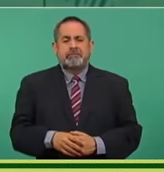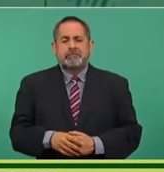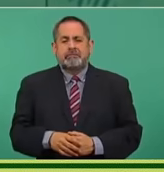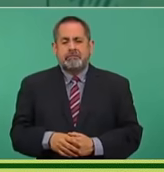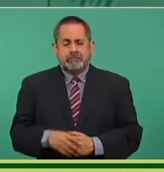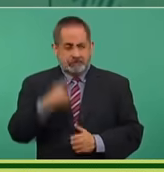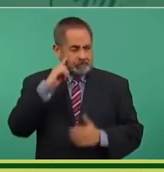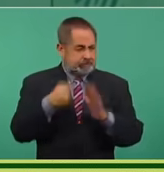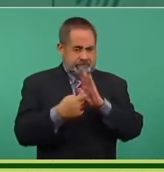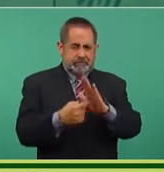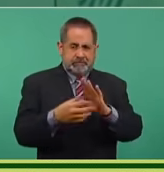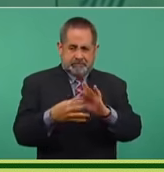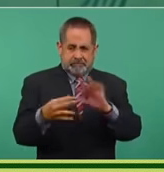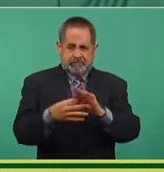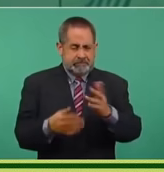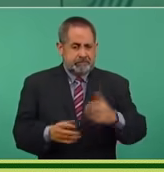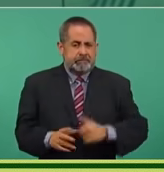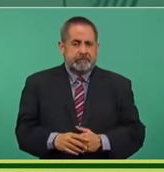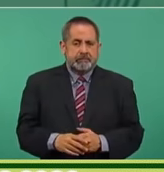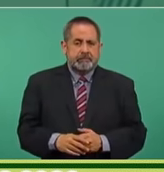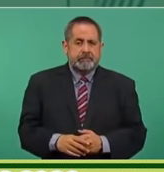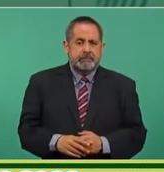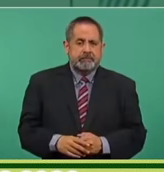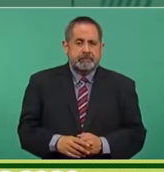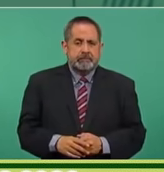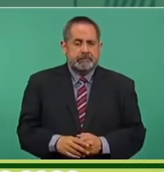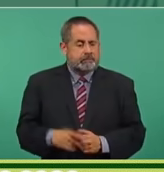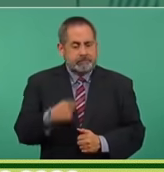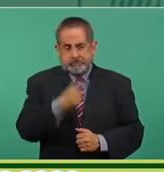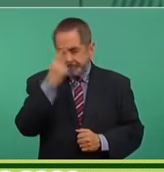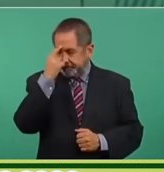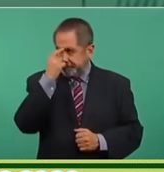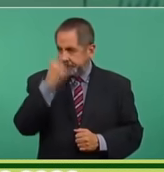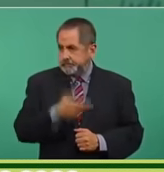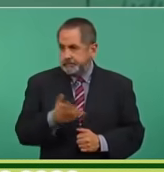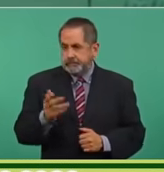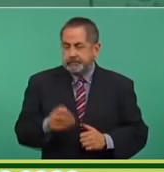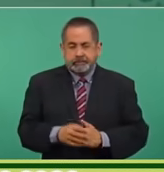para que bien el nivel